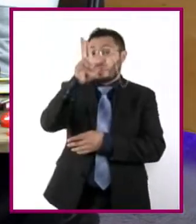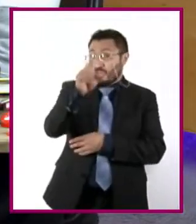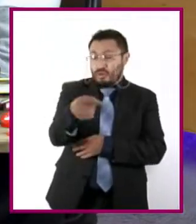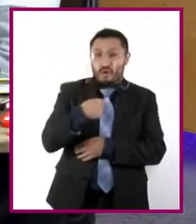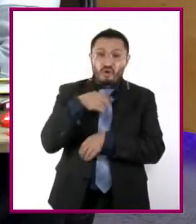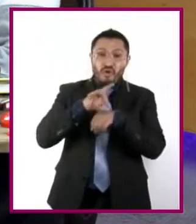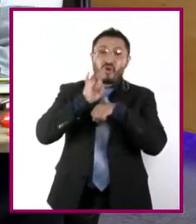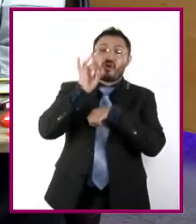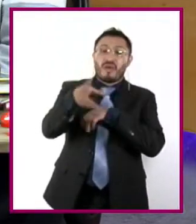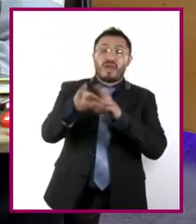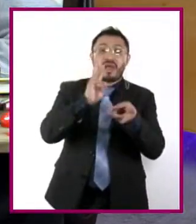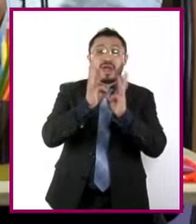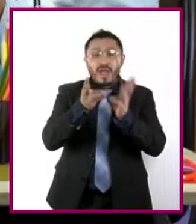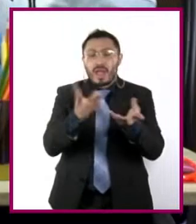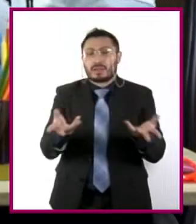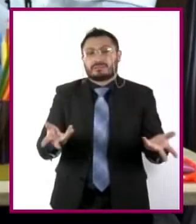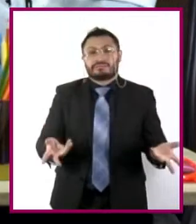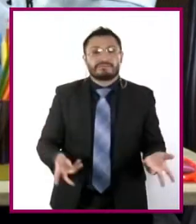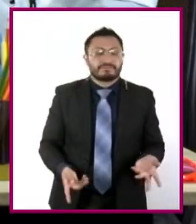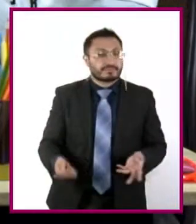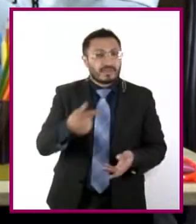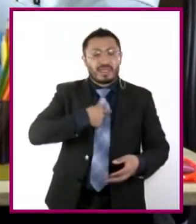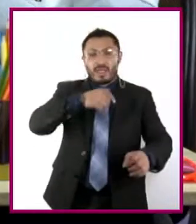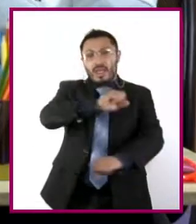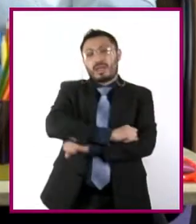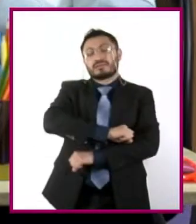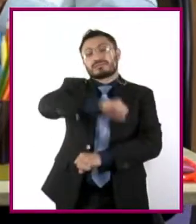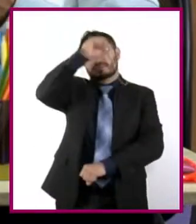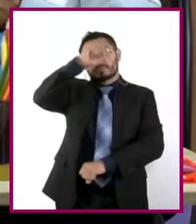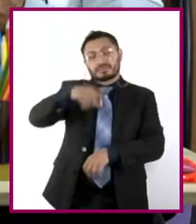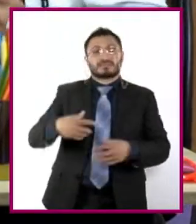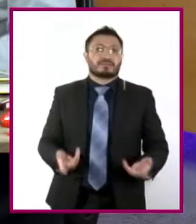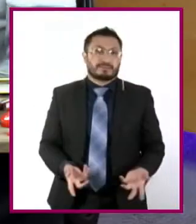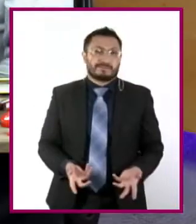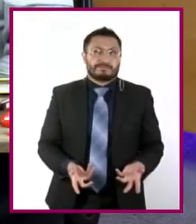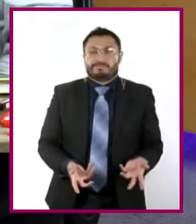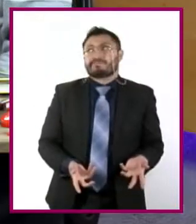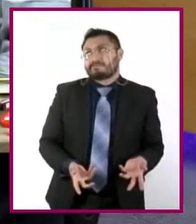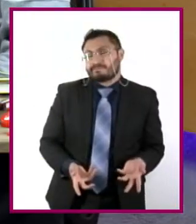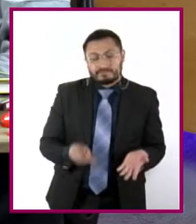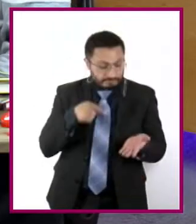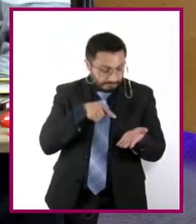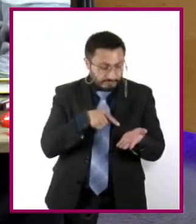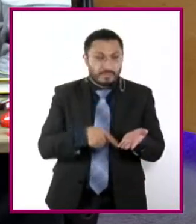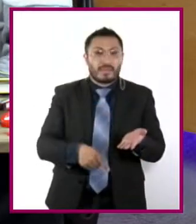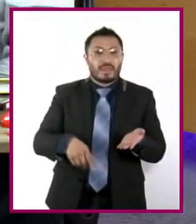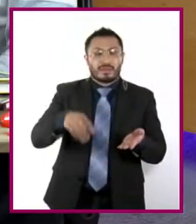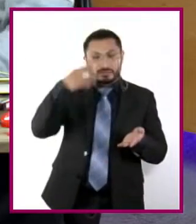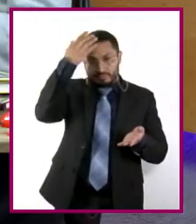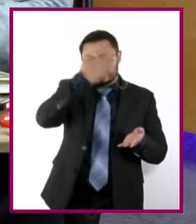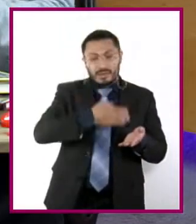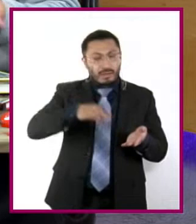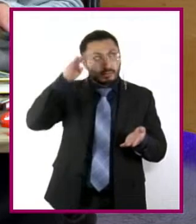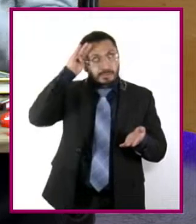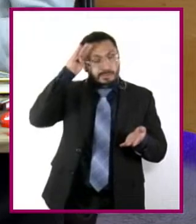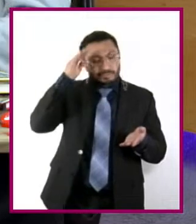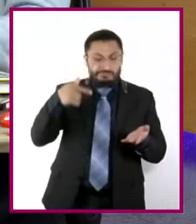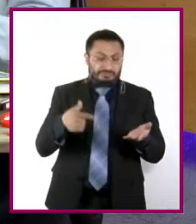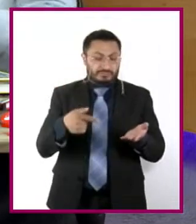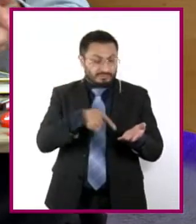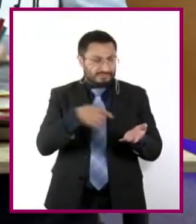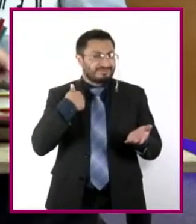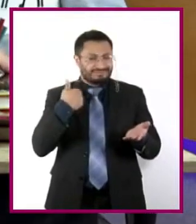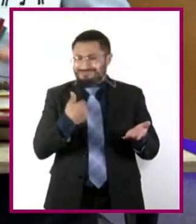un mensaje. Dejo la ventana abierta. Y una carita pensativa. ¿Qué iba a entender